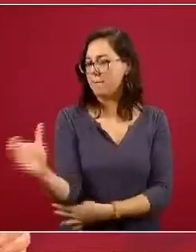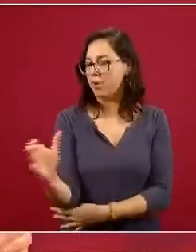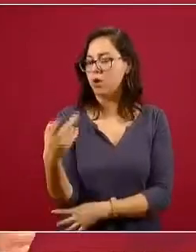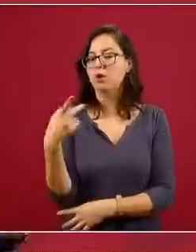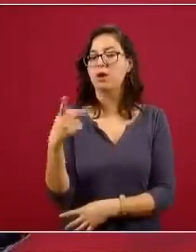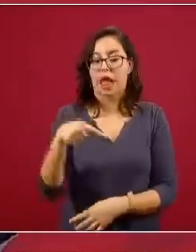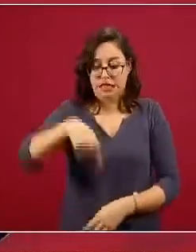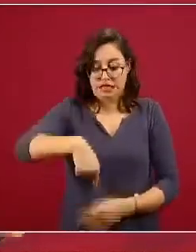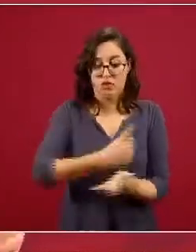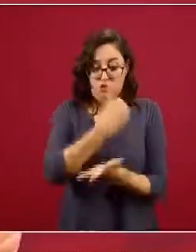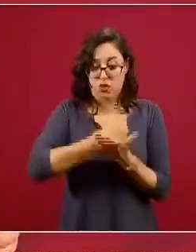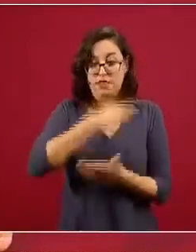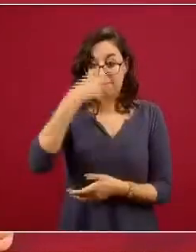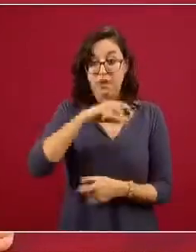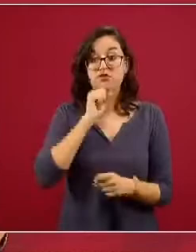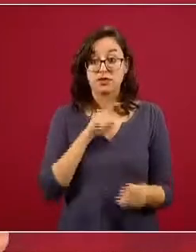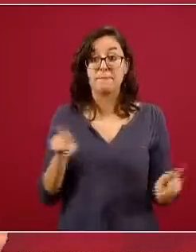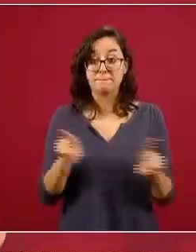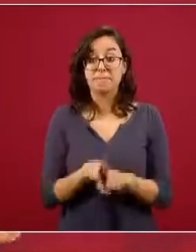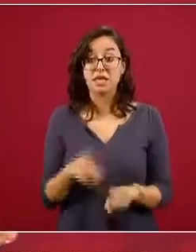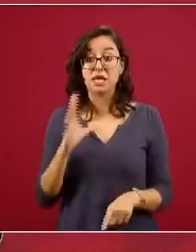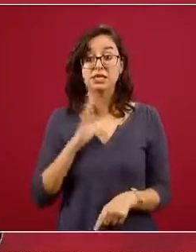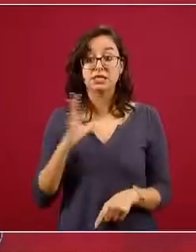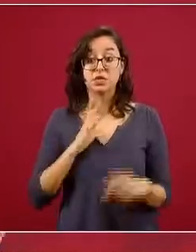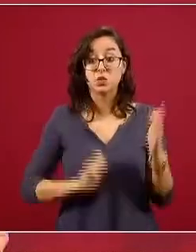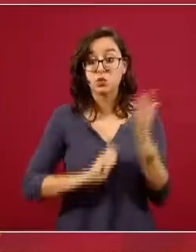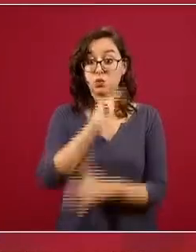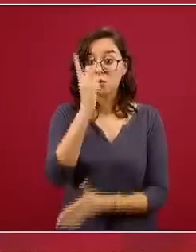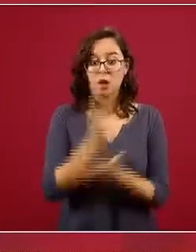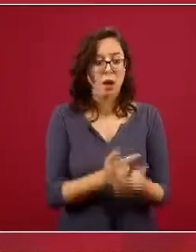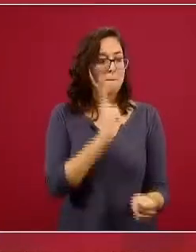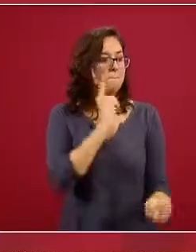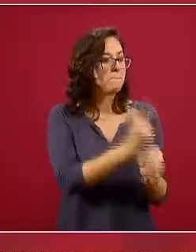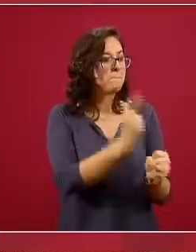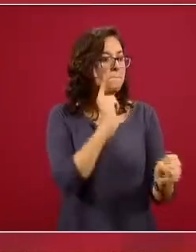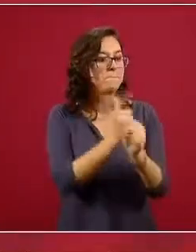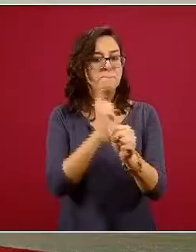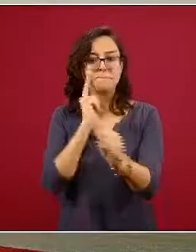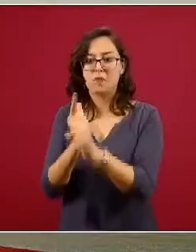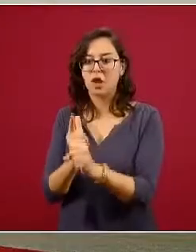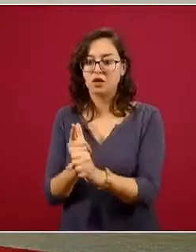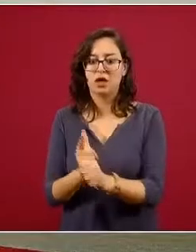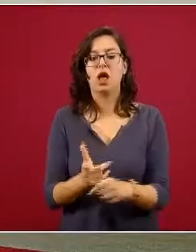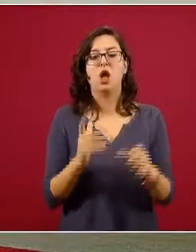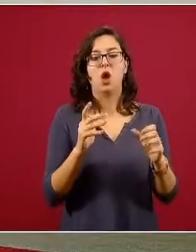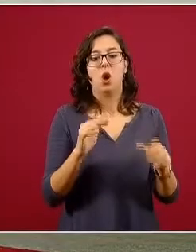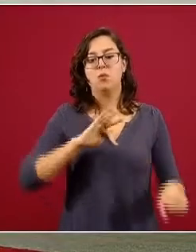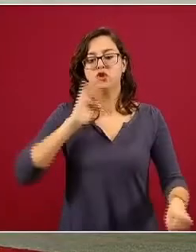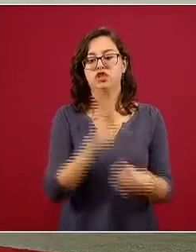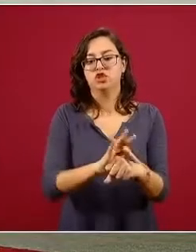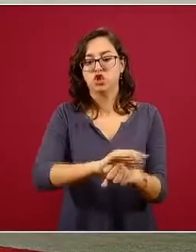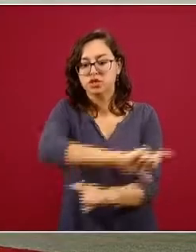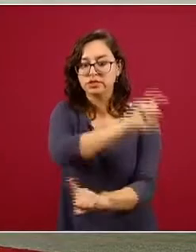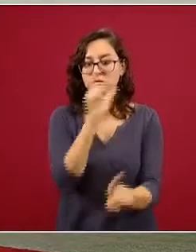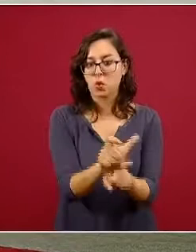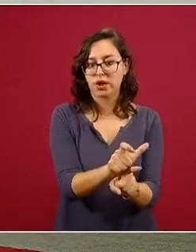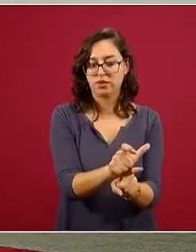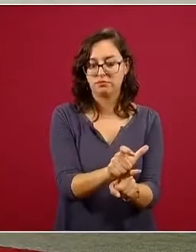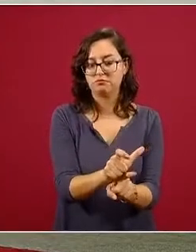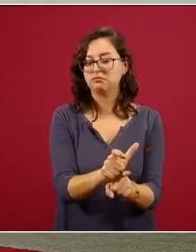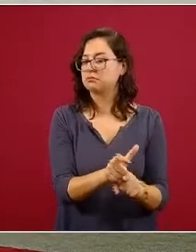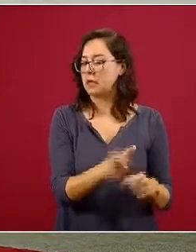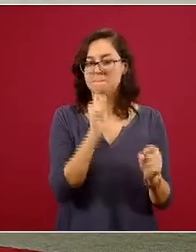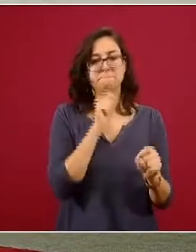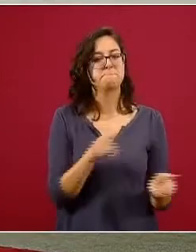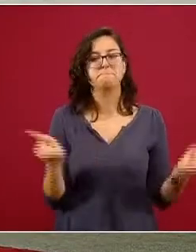haciendo la Ciudad de México con su programa de detección, protección y resguardo desde hace ya 6 semanas sigue